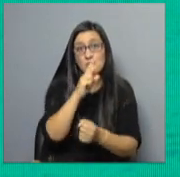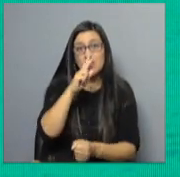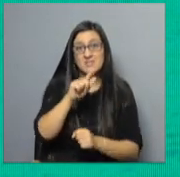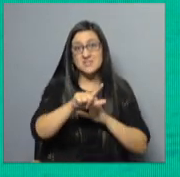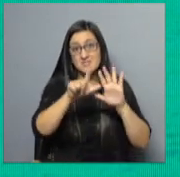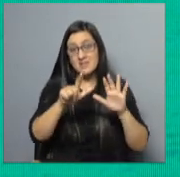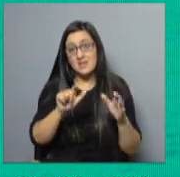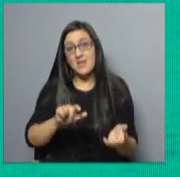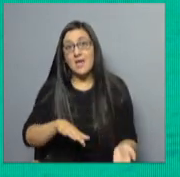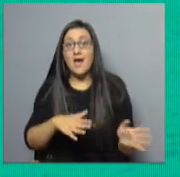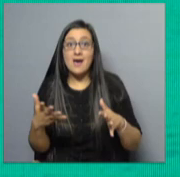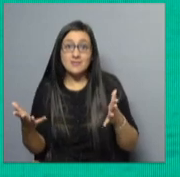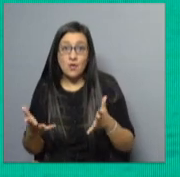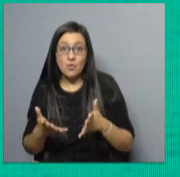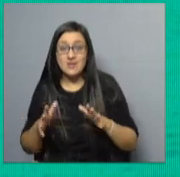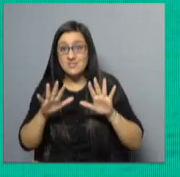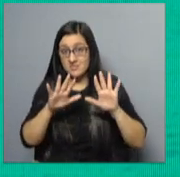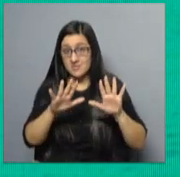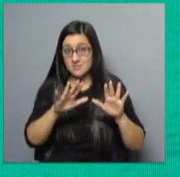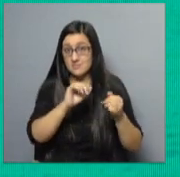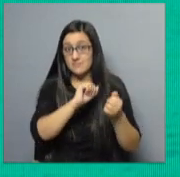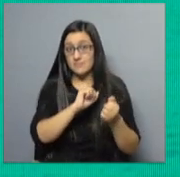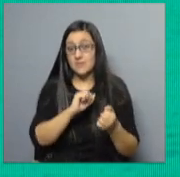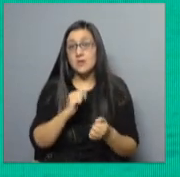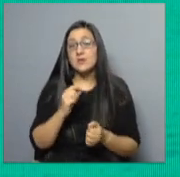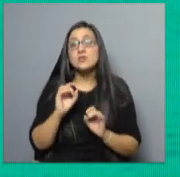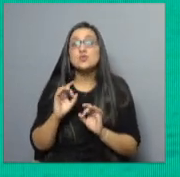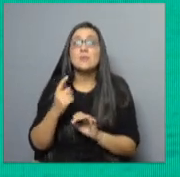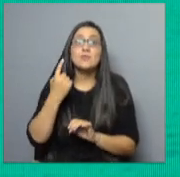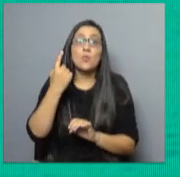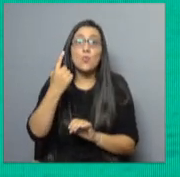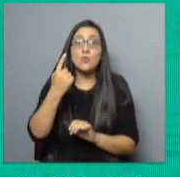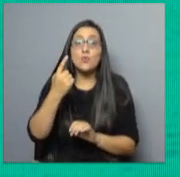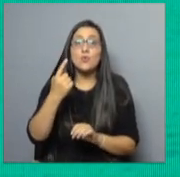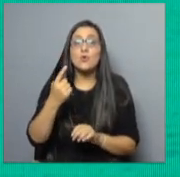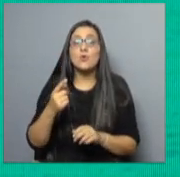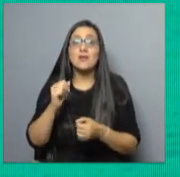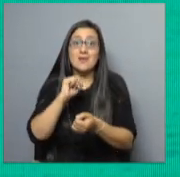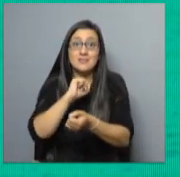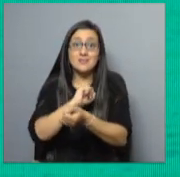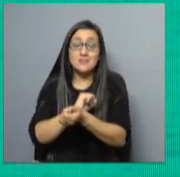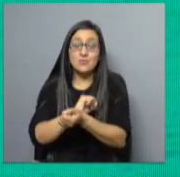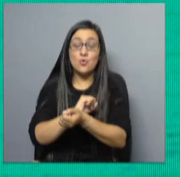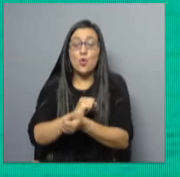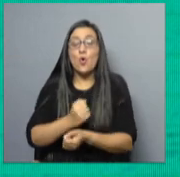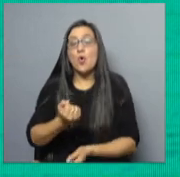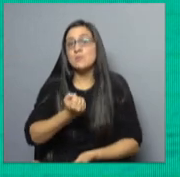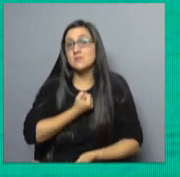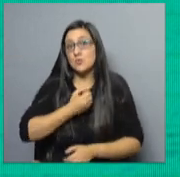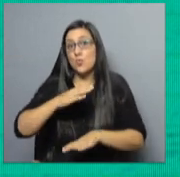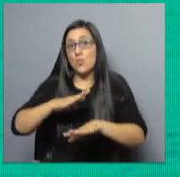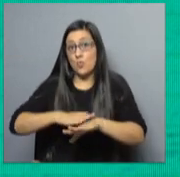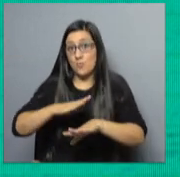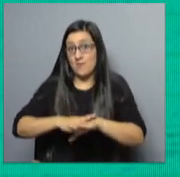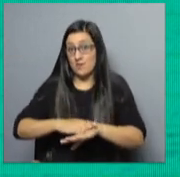de policías imputados por delito de homicidio y uno de ellos responde a homicidio culpable esa es la otra cara la cosa